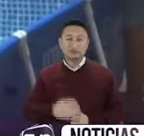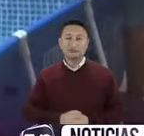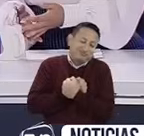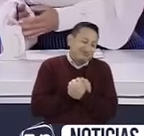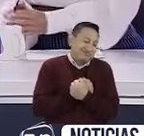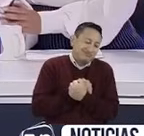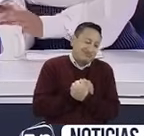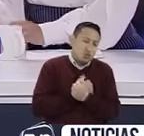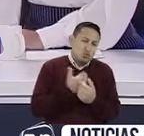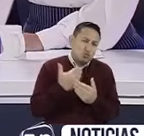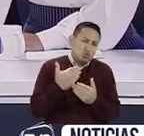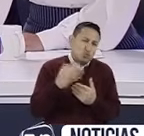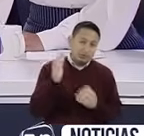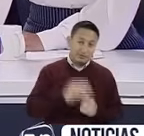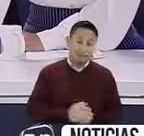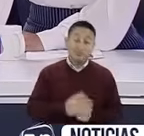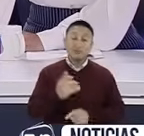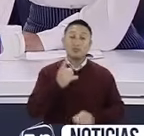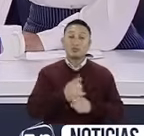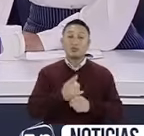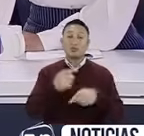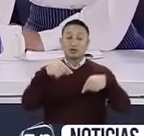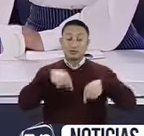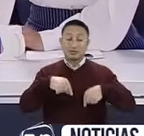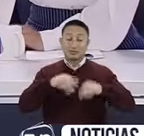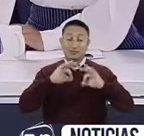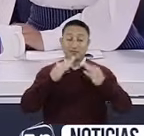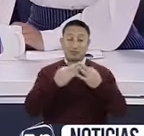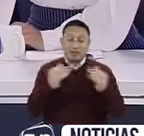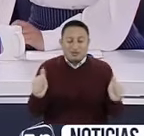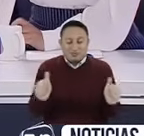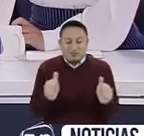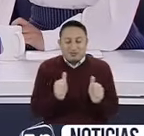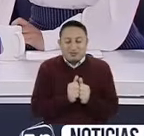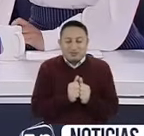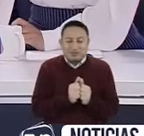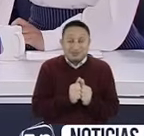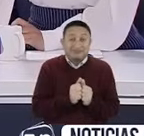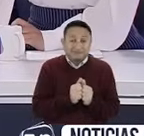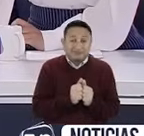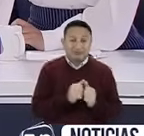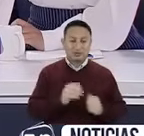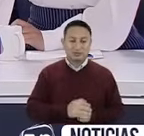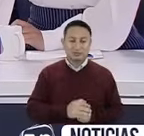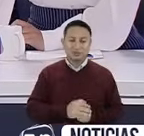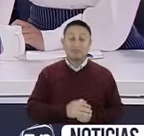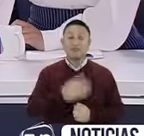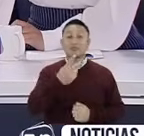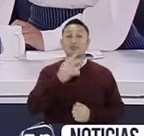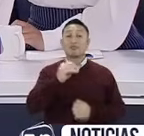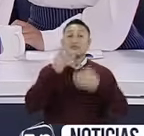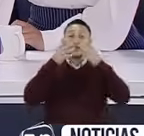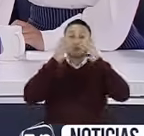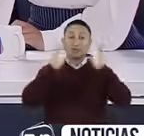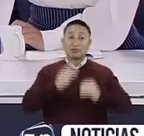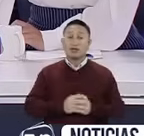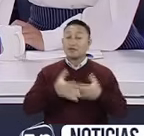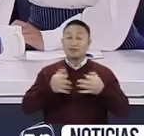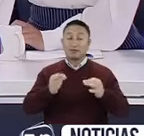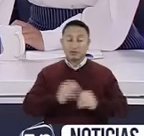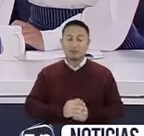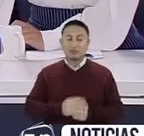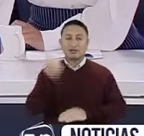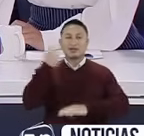paralela. Las consideramos un miembro más de nuestra familia. Cada 20 de febrero se celebra el Día Mundial de Amar a las